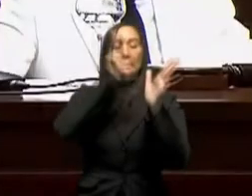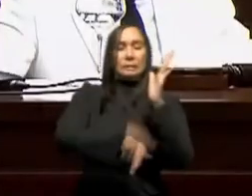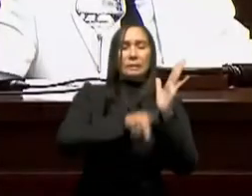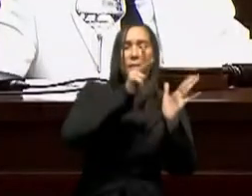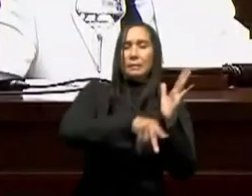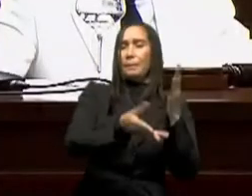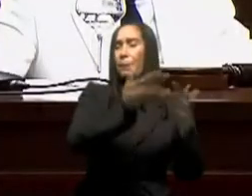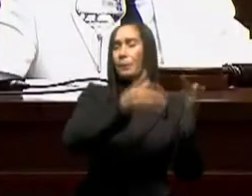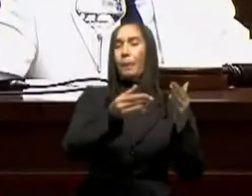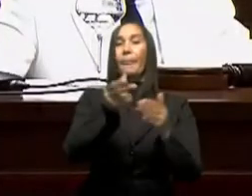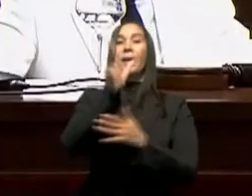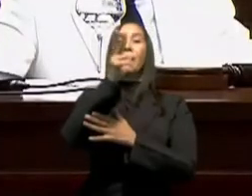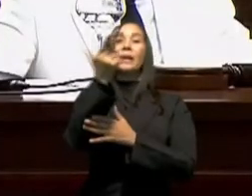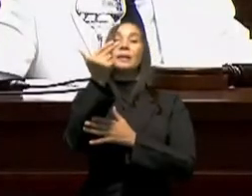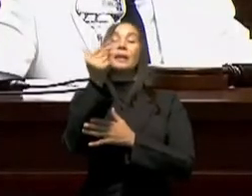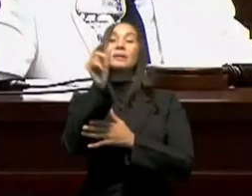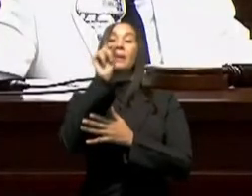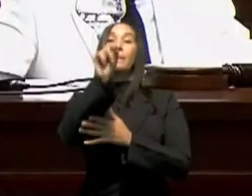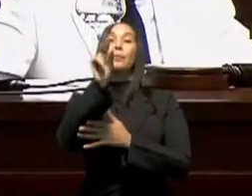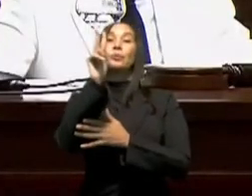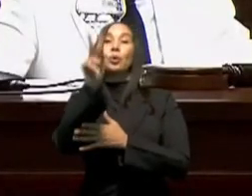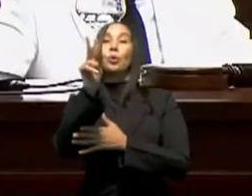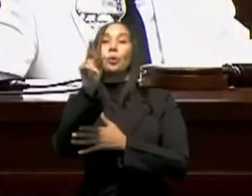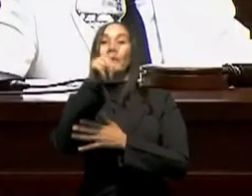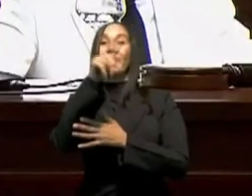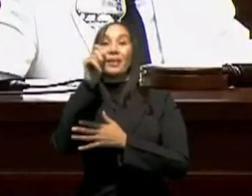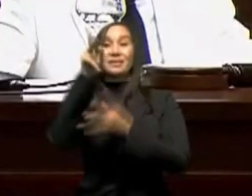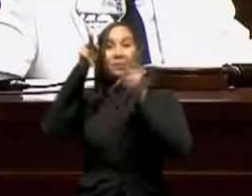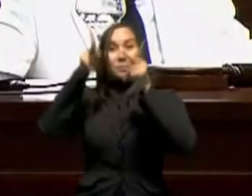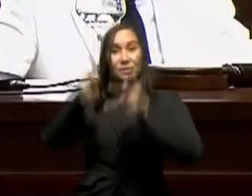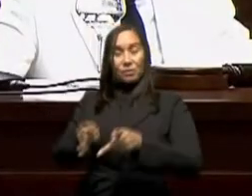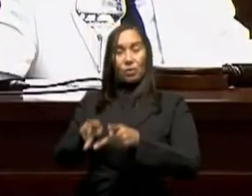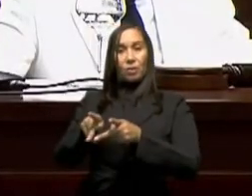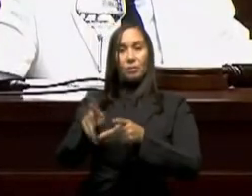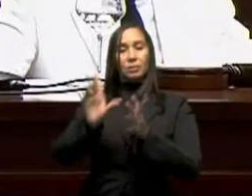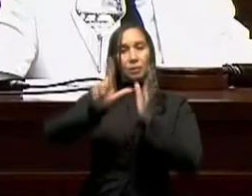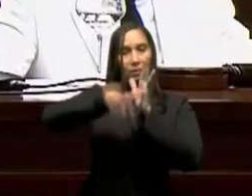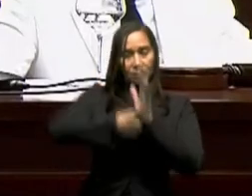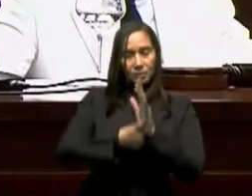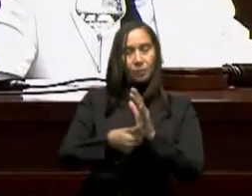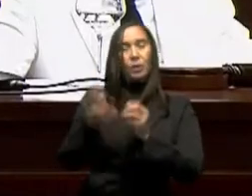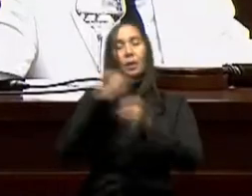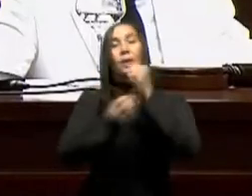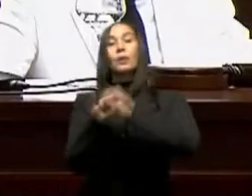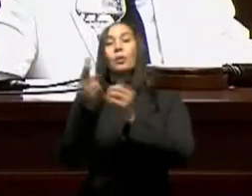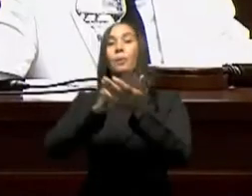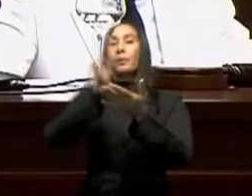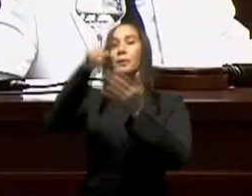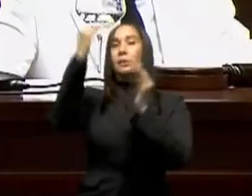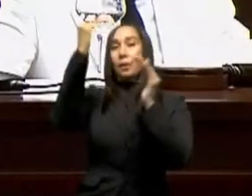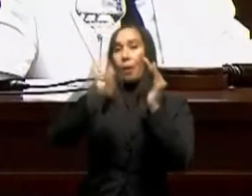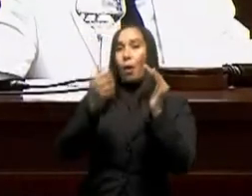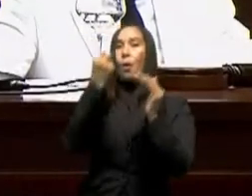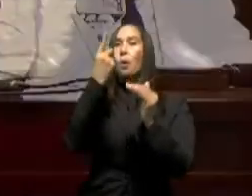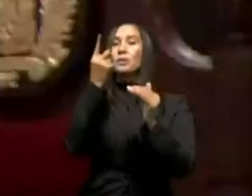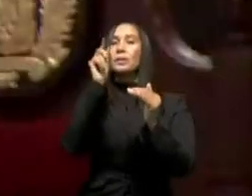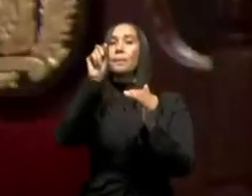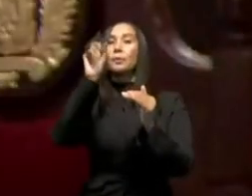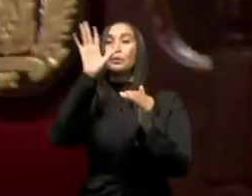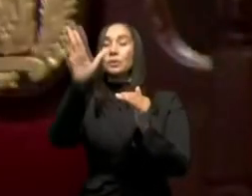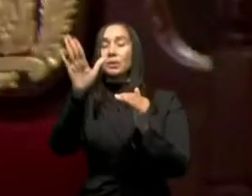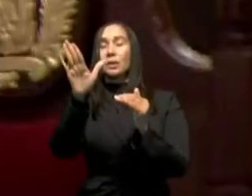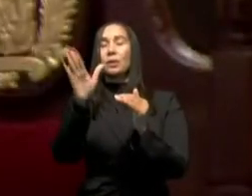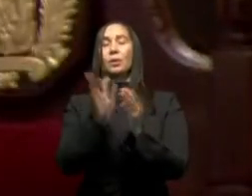nuestro país fue de 13.2 por cada 100.000 habitantes. En el 2023 bajó a 11.5 y en